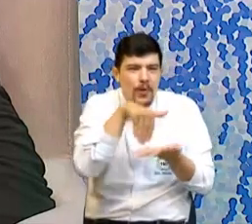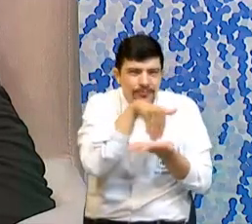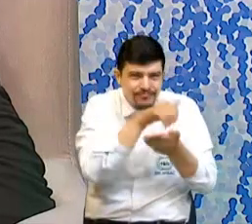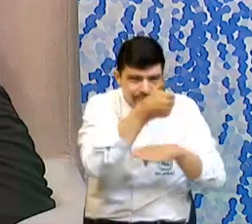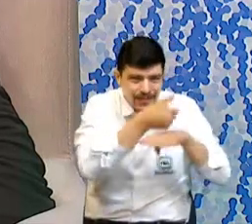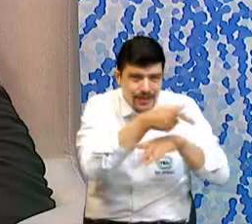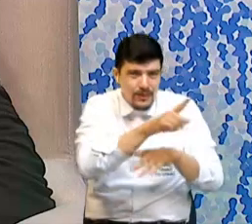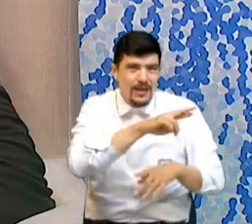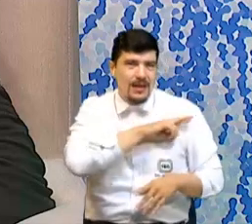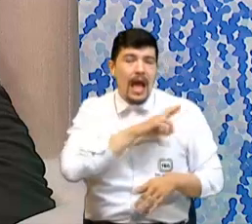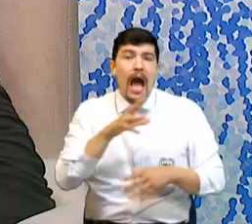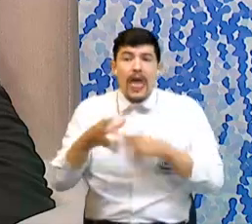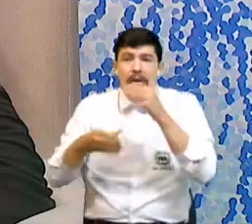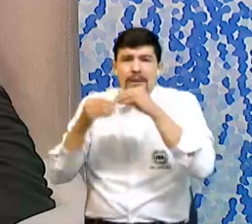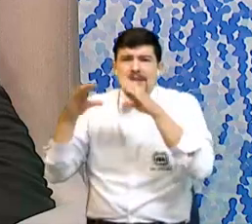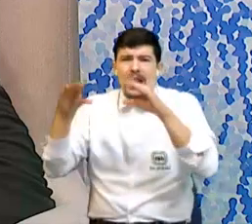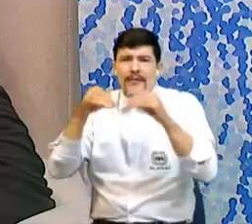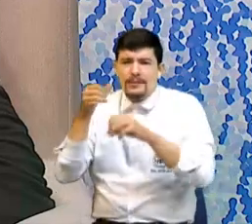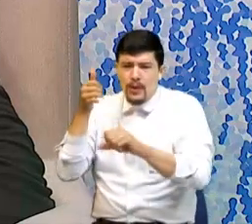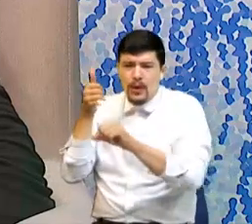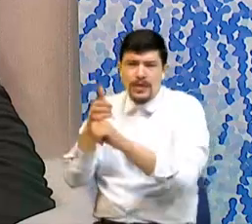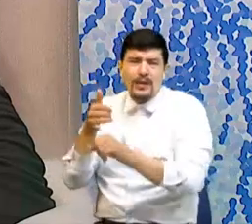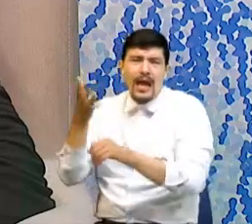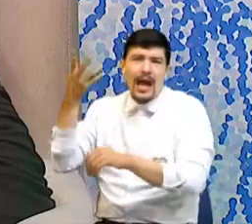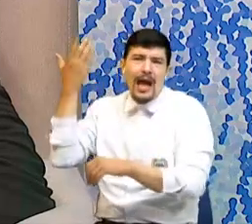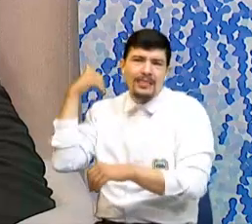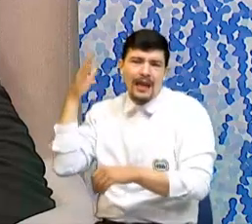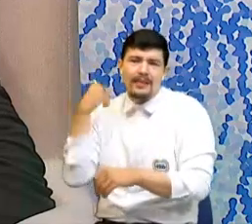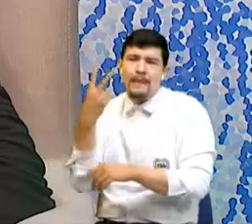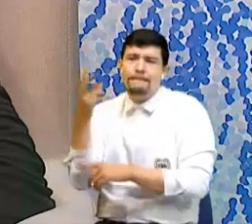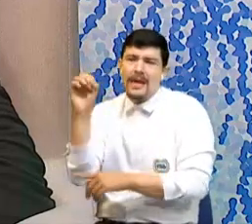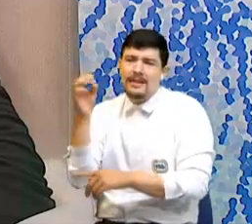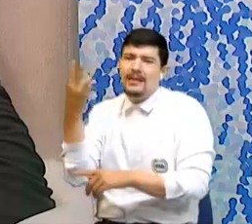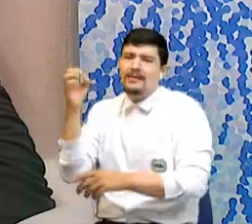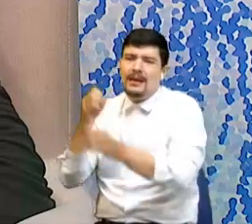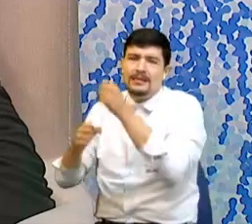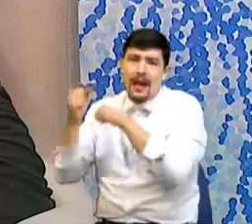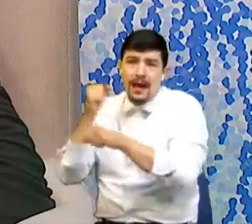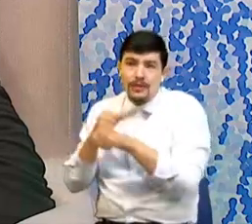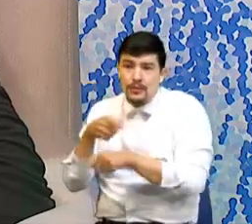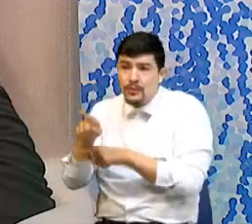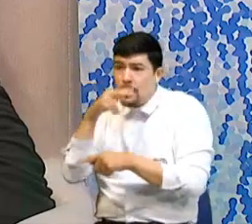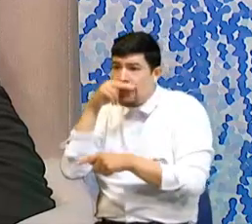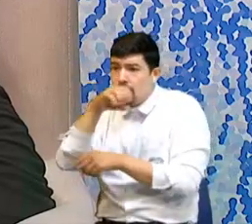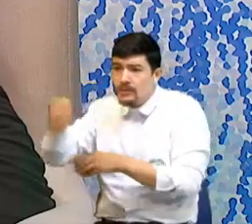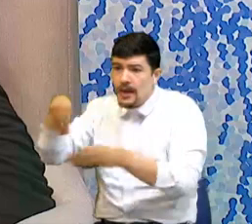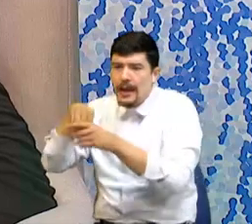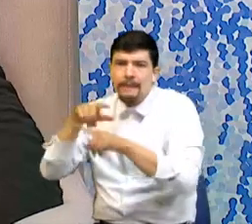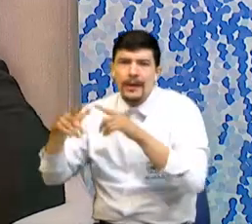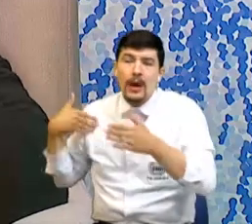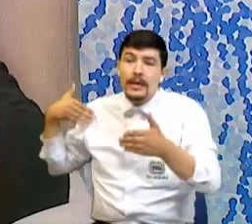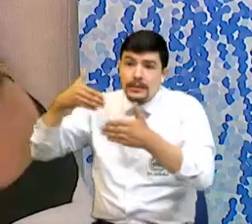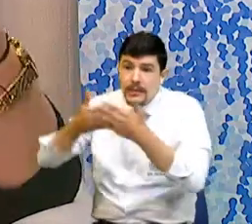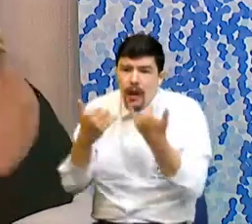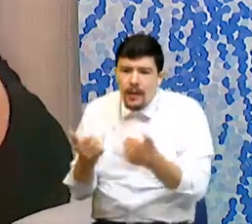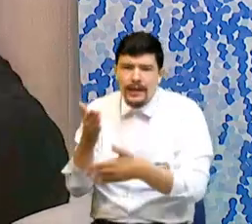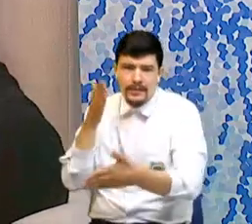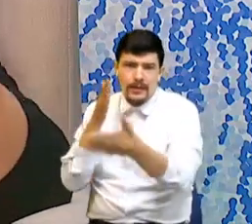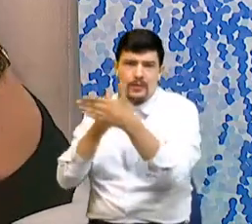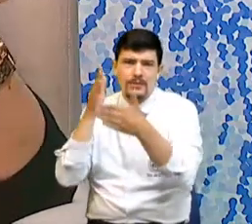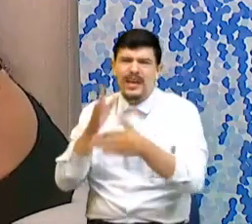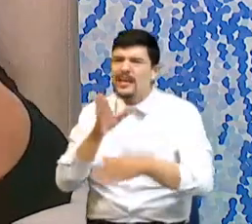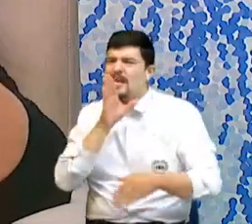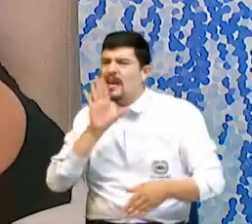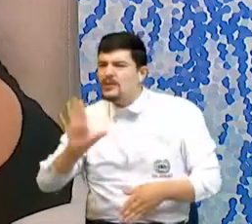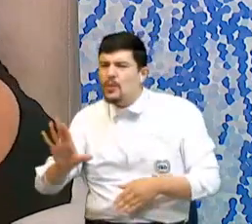de violaciones de hace 20, 30 años de niños que eran acólitos y que hasta hoy están denunciando. Apartándonos de quién